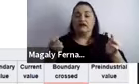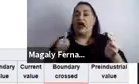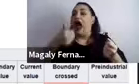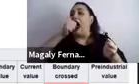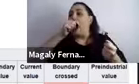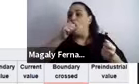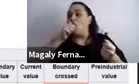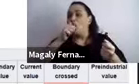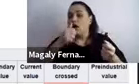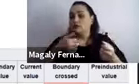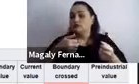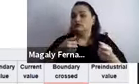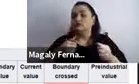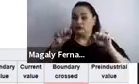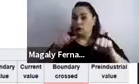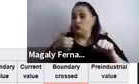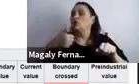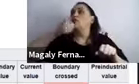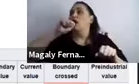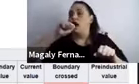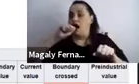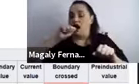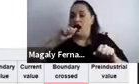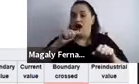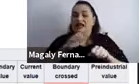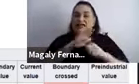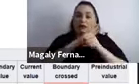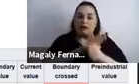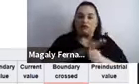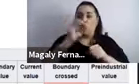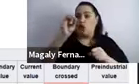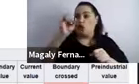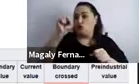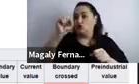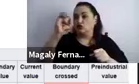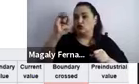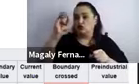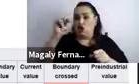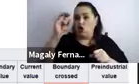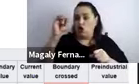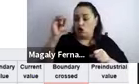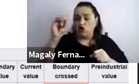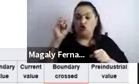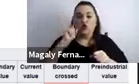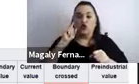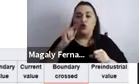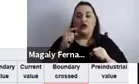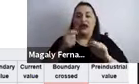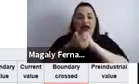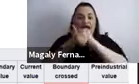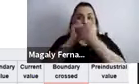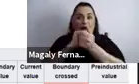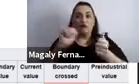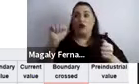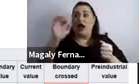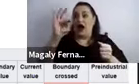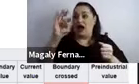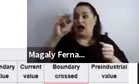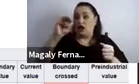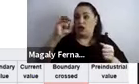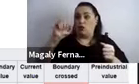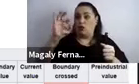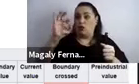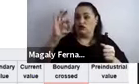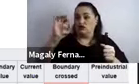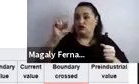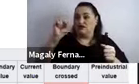potable, los niveles de agua potable, la depleción de ozono, los aerosoles atmosféricos y la polución química son